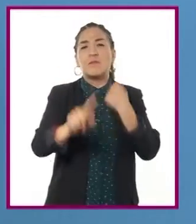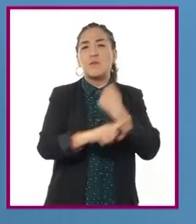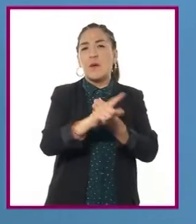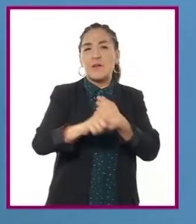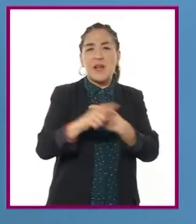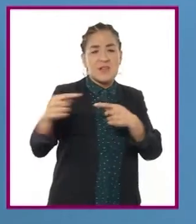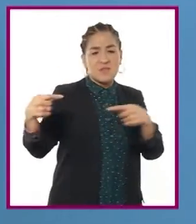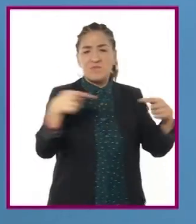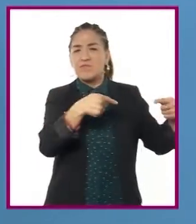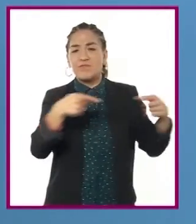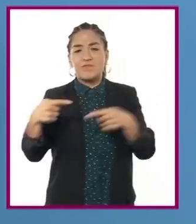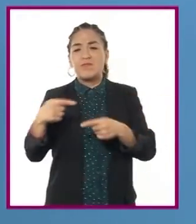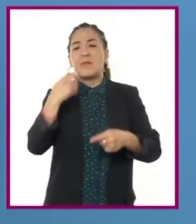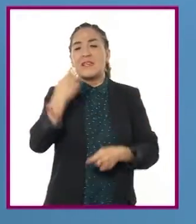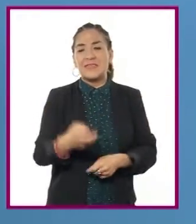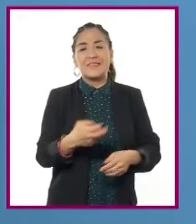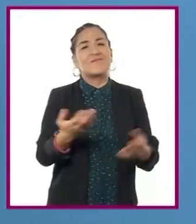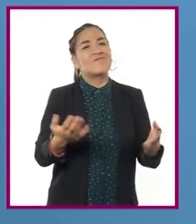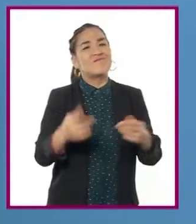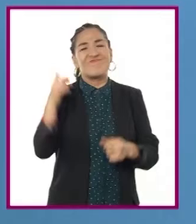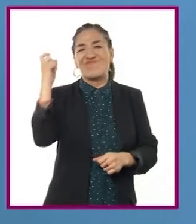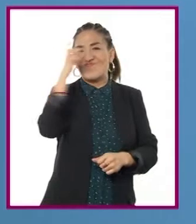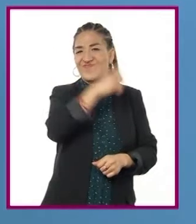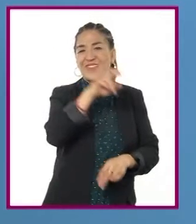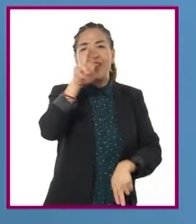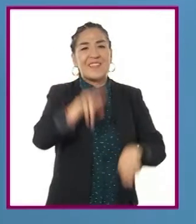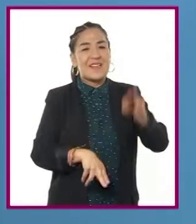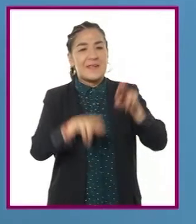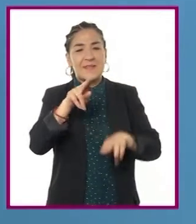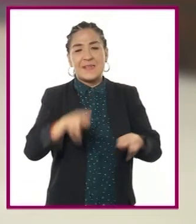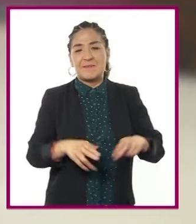ambos bloques alcanzaron sus niveles críticos.